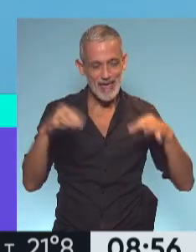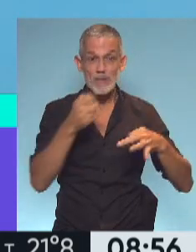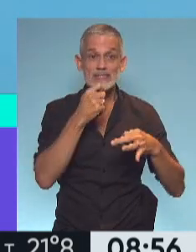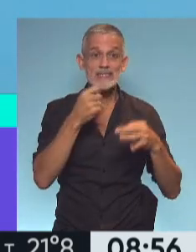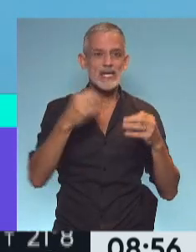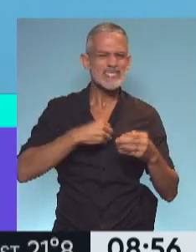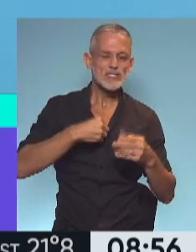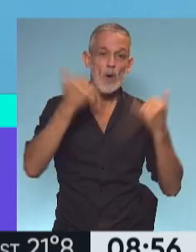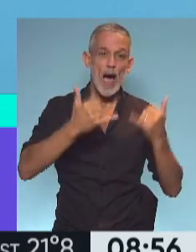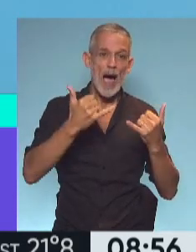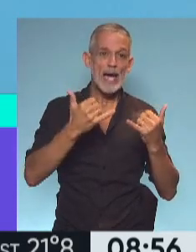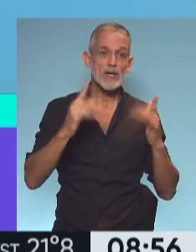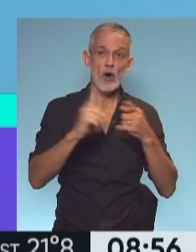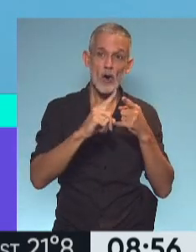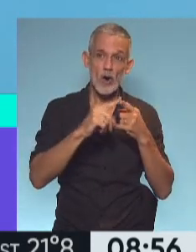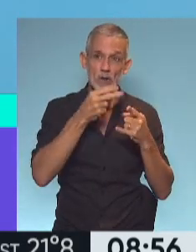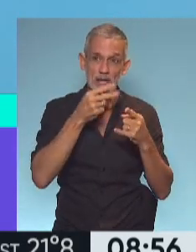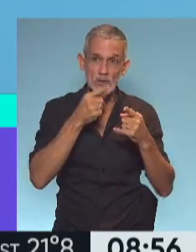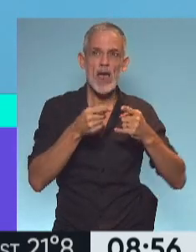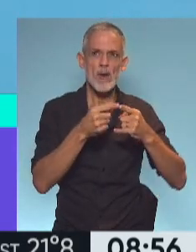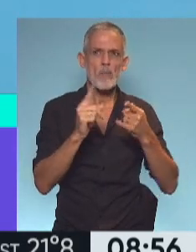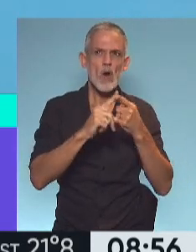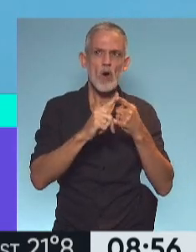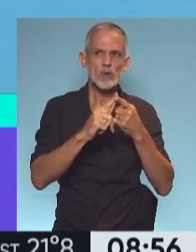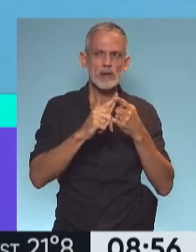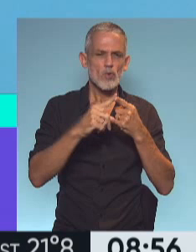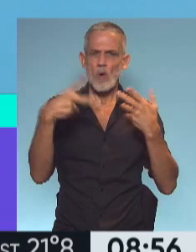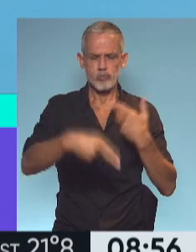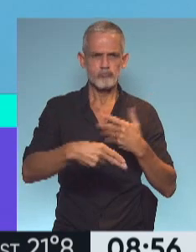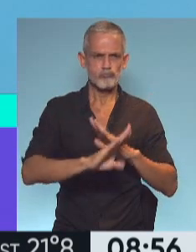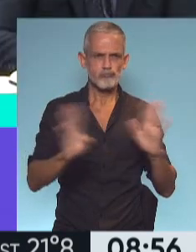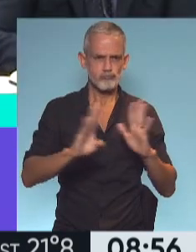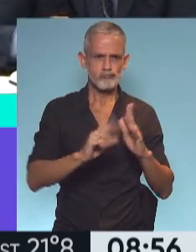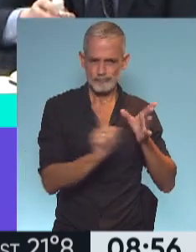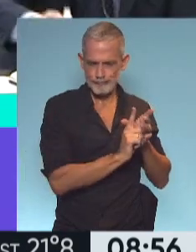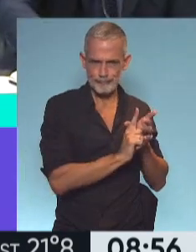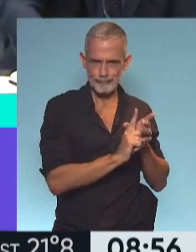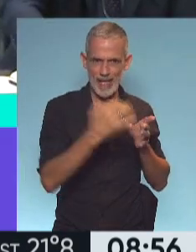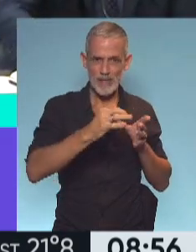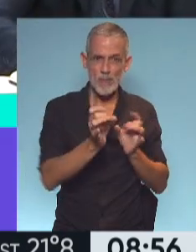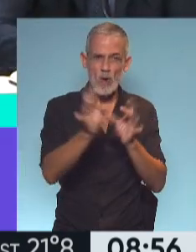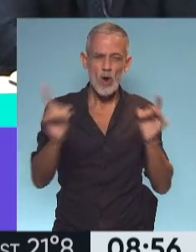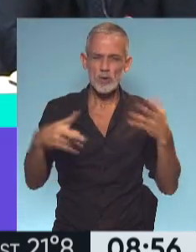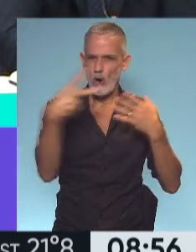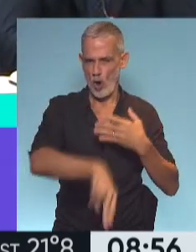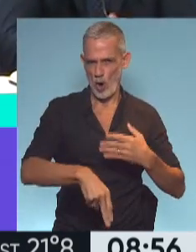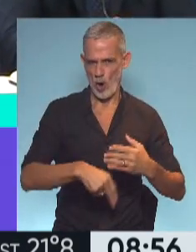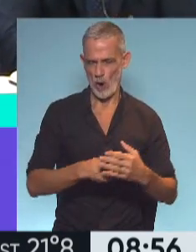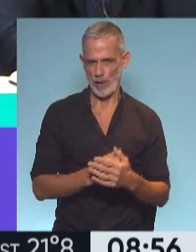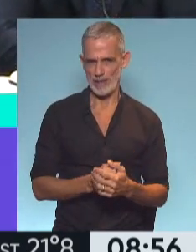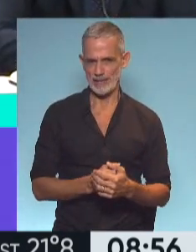con síntomas no hayamos tenido contacto con otra persona y podamos interrumpir la cadena de transmisión.